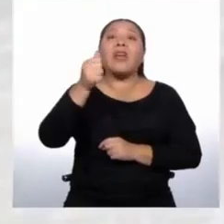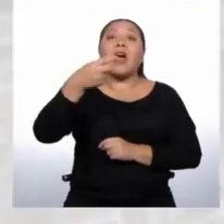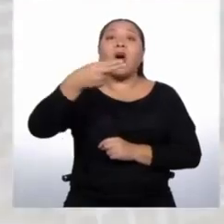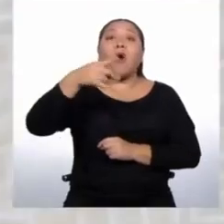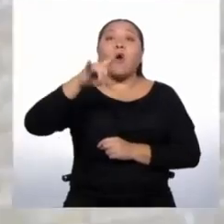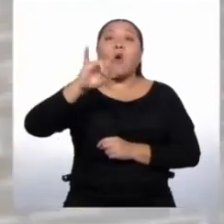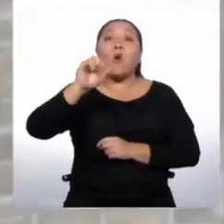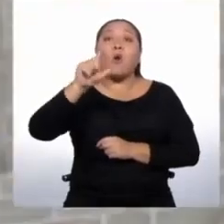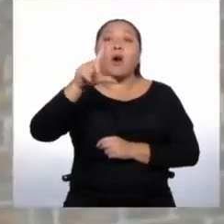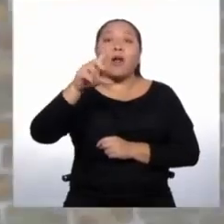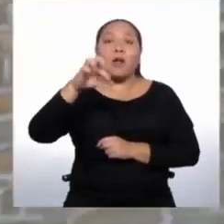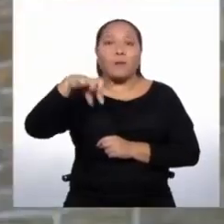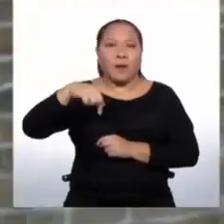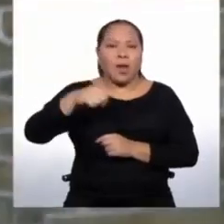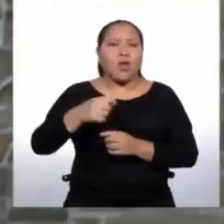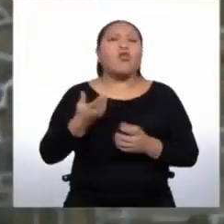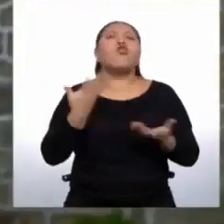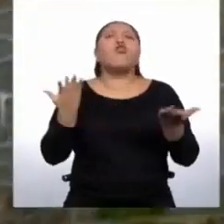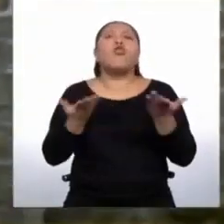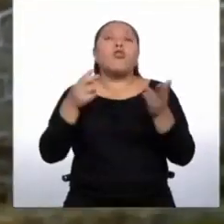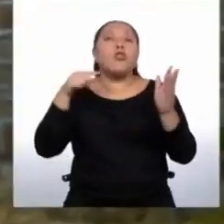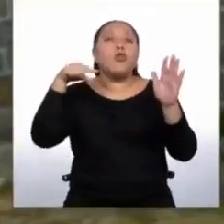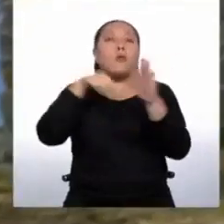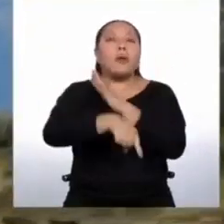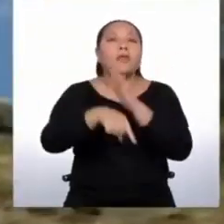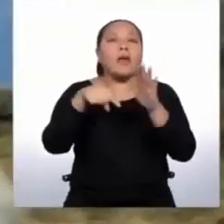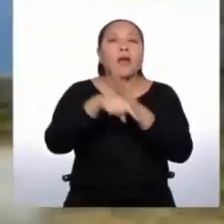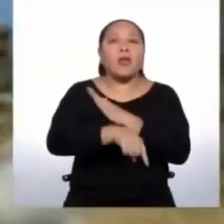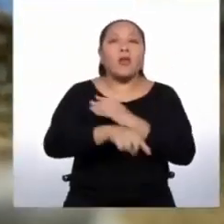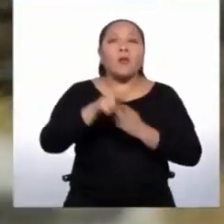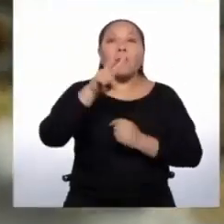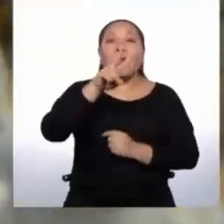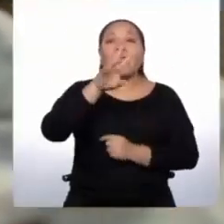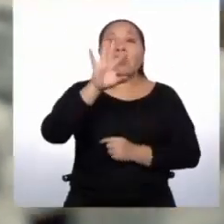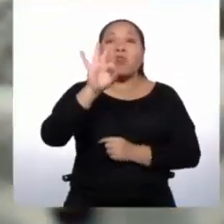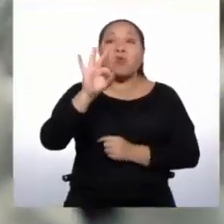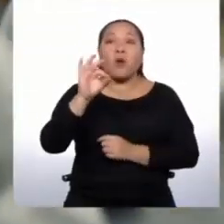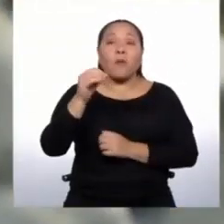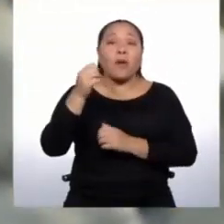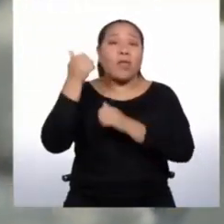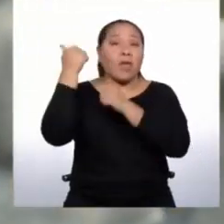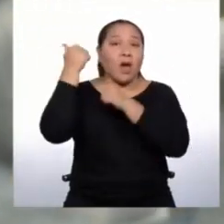el 29 de agosto de 1533.